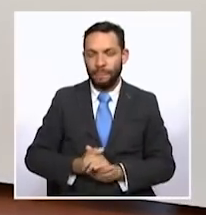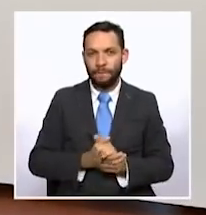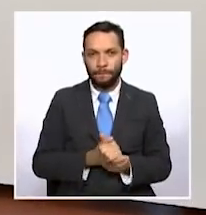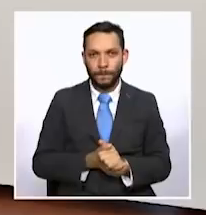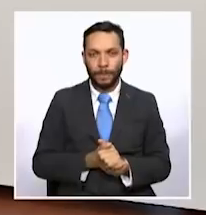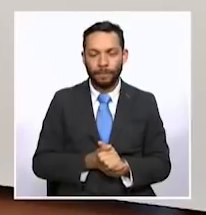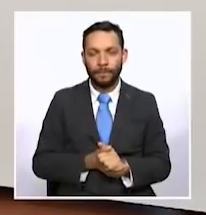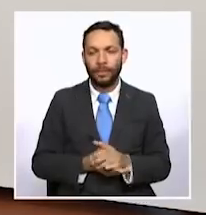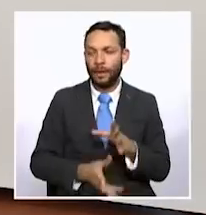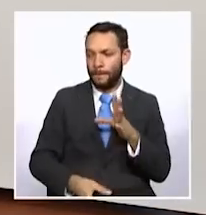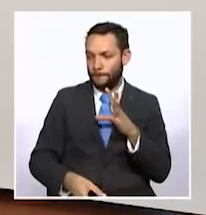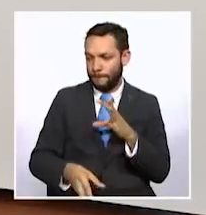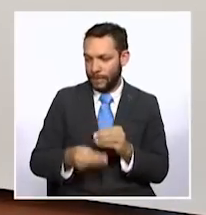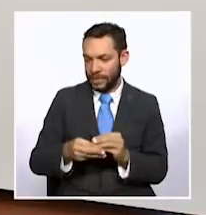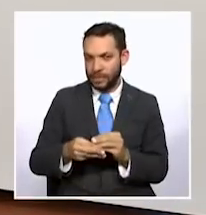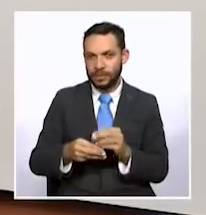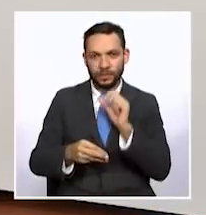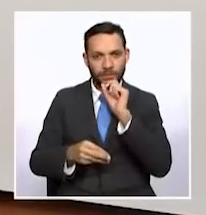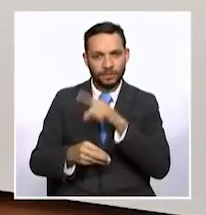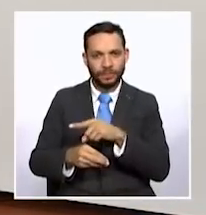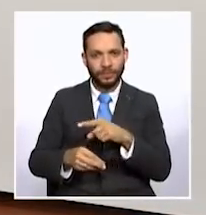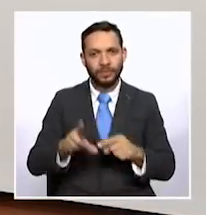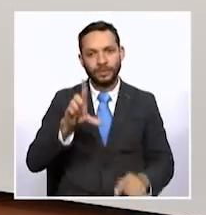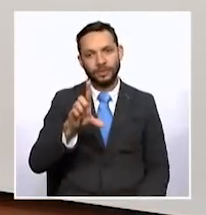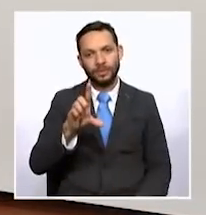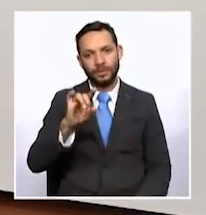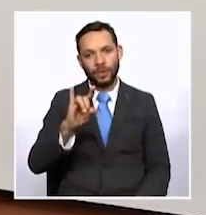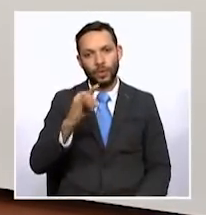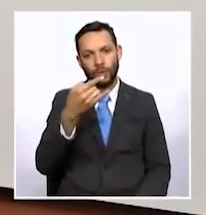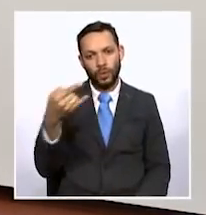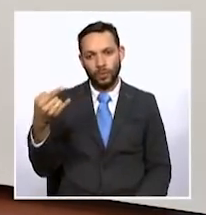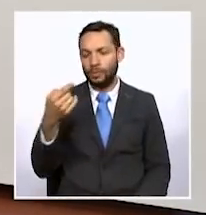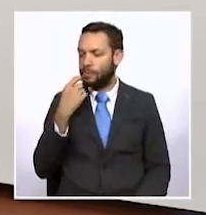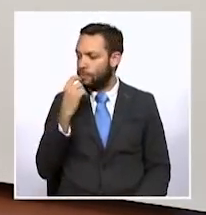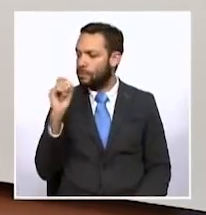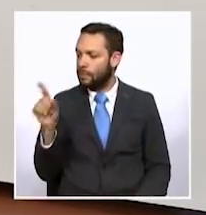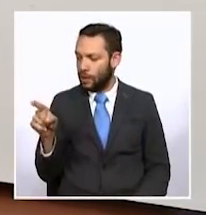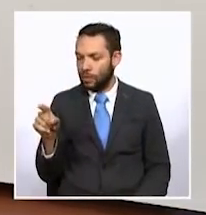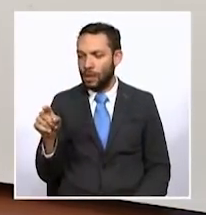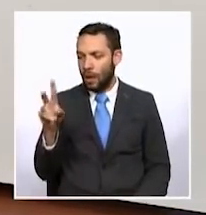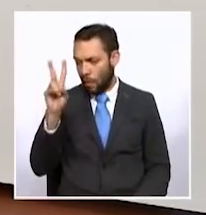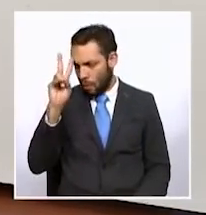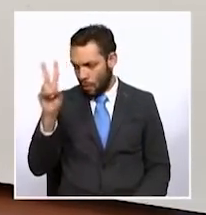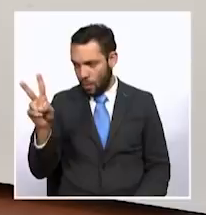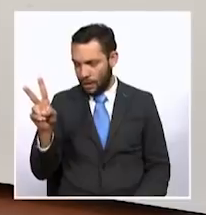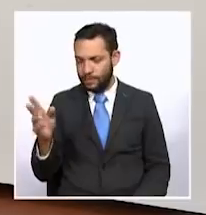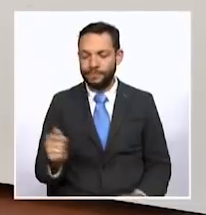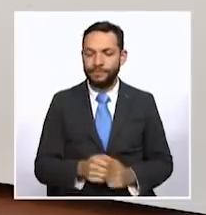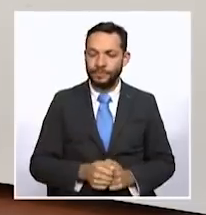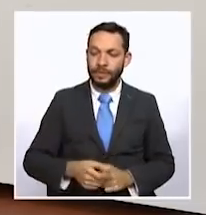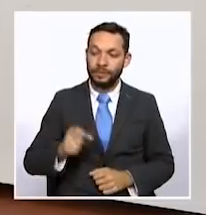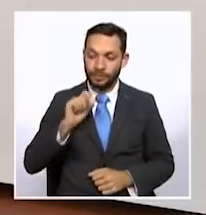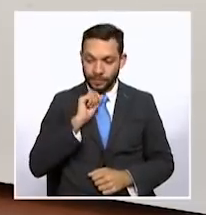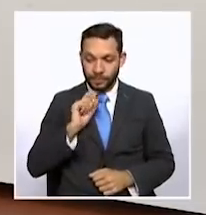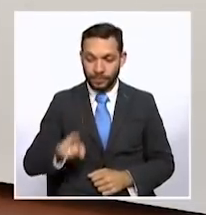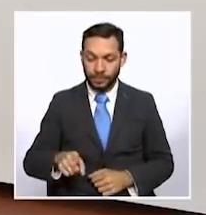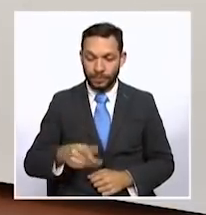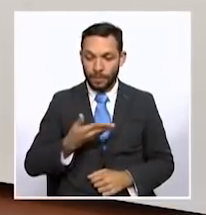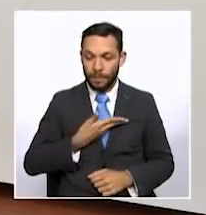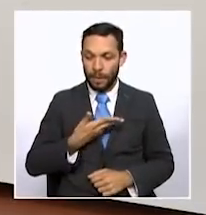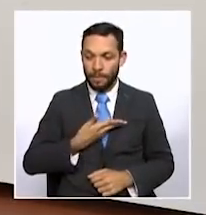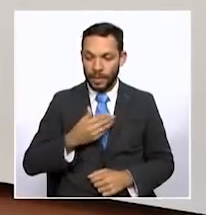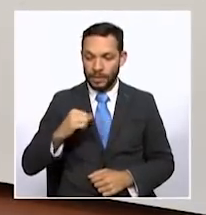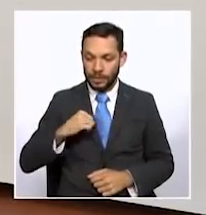A ver, tengo una luz. Janet Sánchez Moreno. Buenas tardes, doctores. Mi pregunta es la siguiente. Mi madre sufre de artrosis